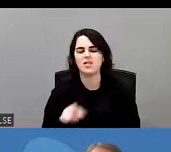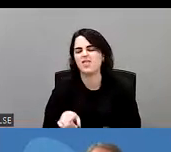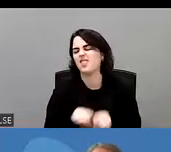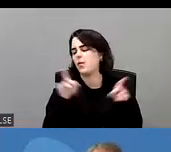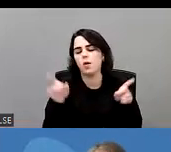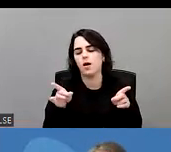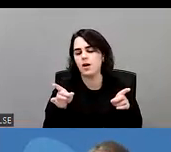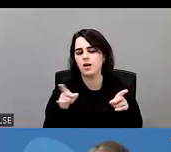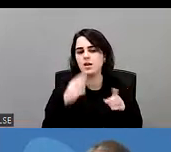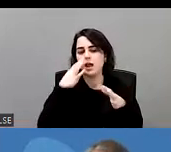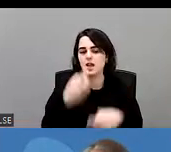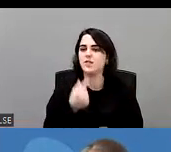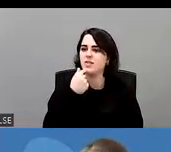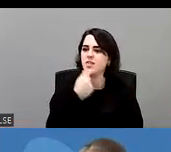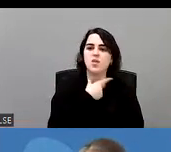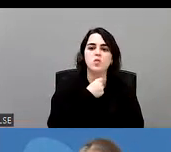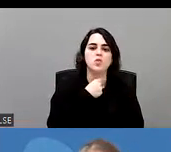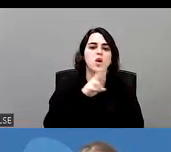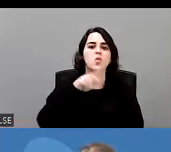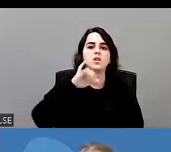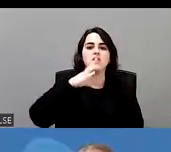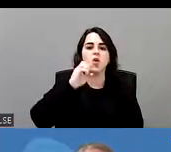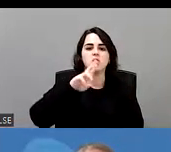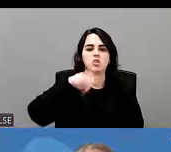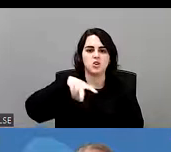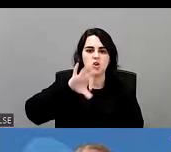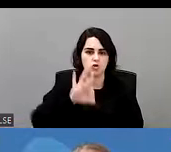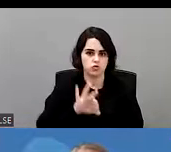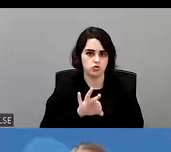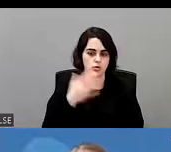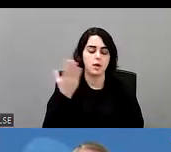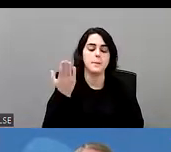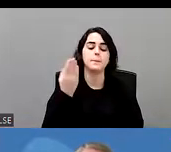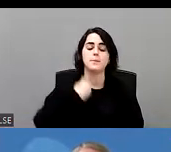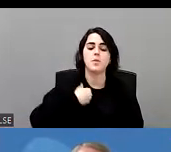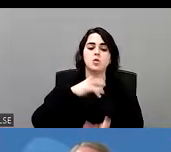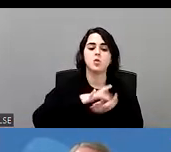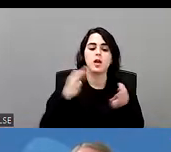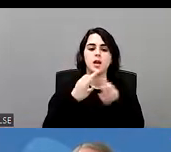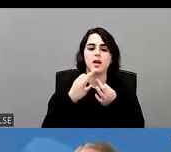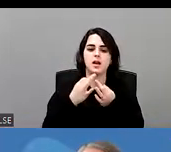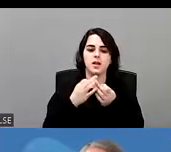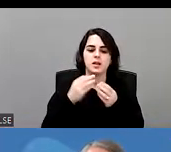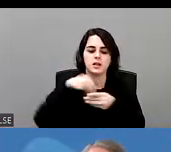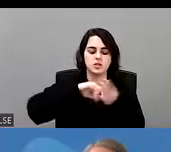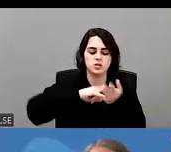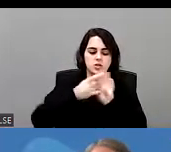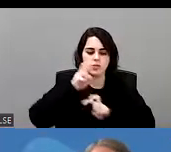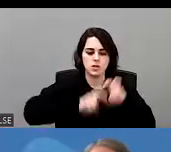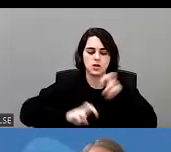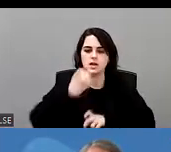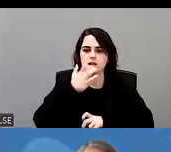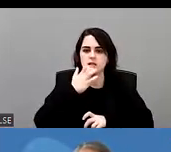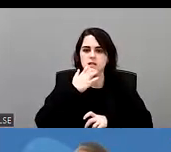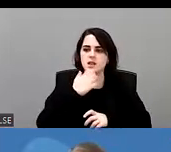Y ella lo que quiere decir es que le gustan los unicornios. Lo que ha pasado además es que se ha puesto a buscar por su sistema si tenía en algún sitio